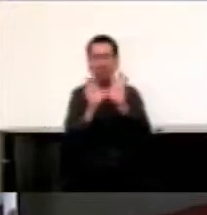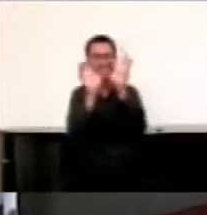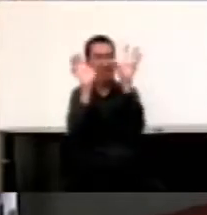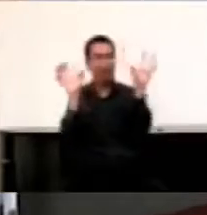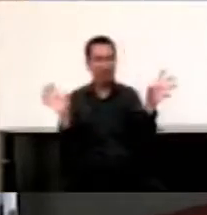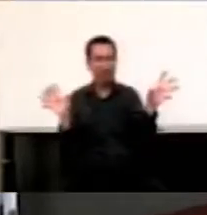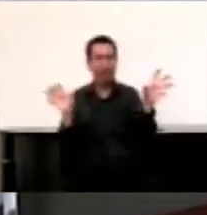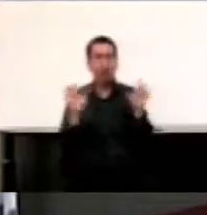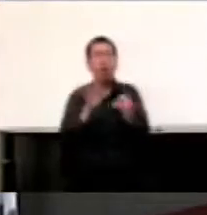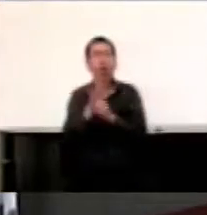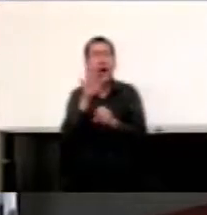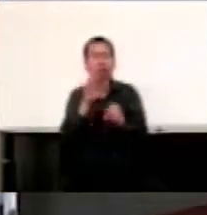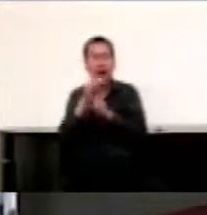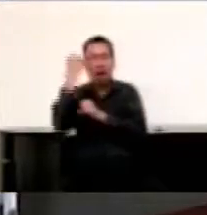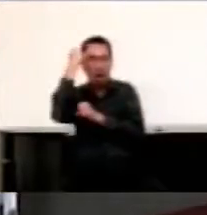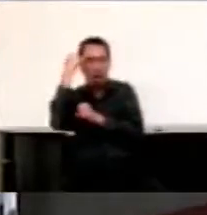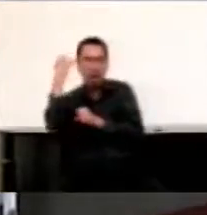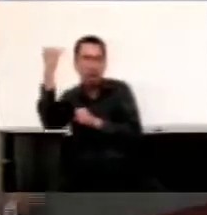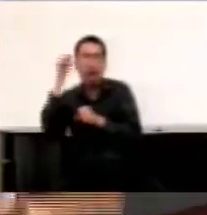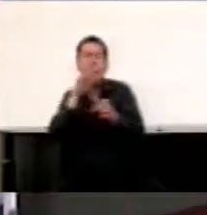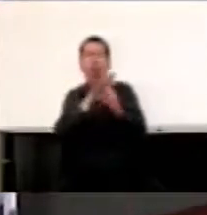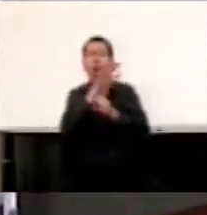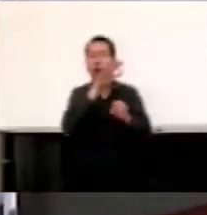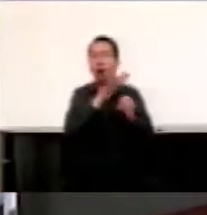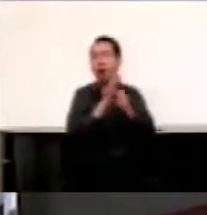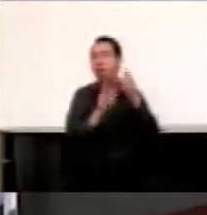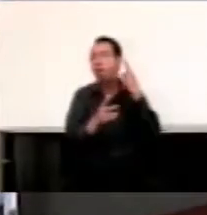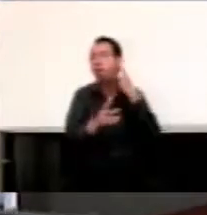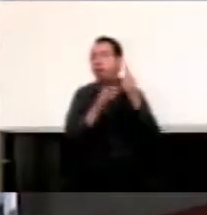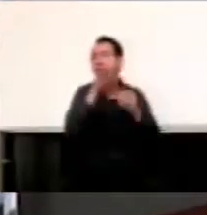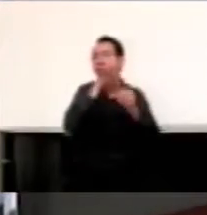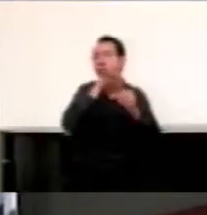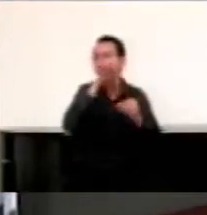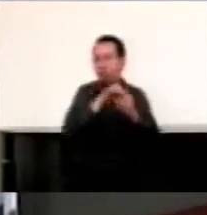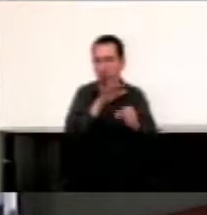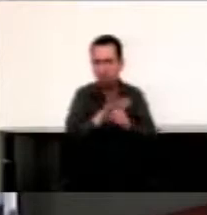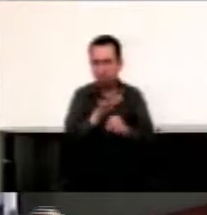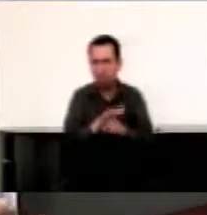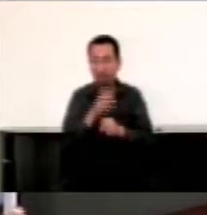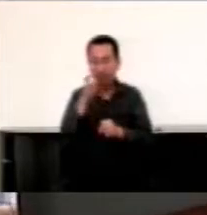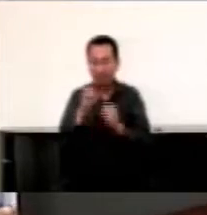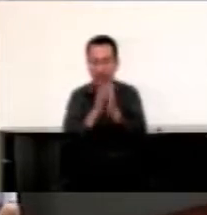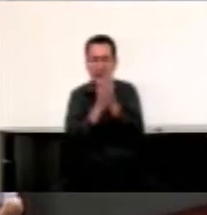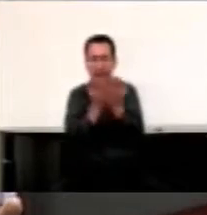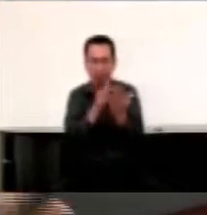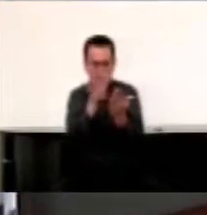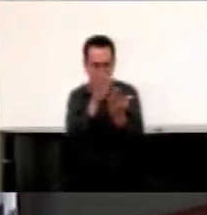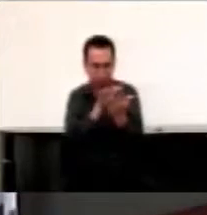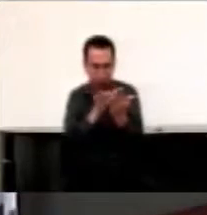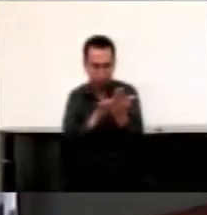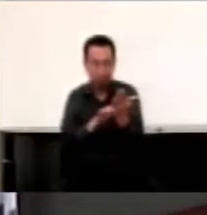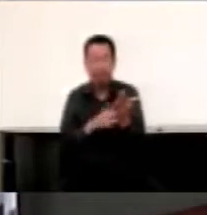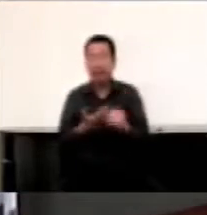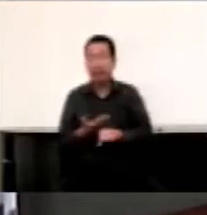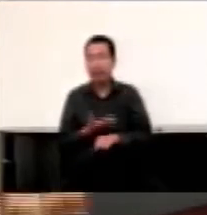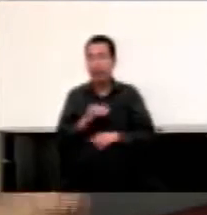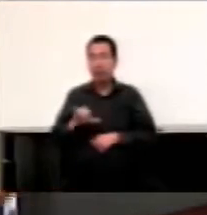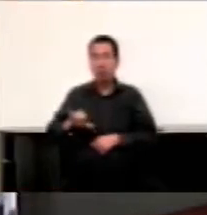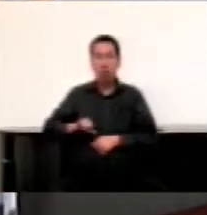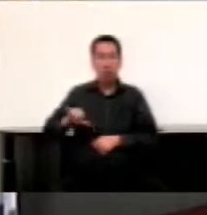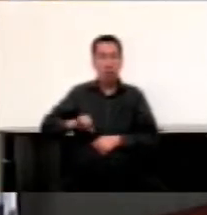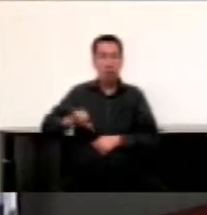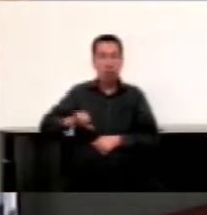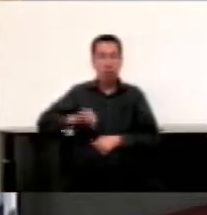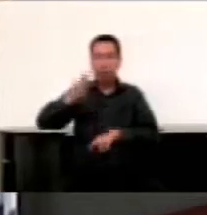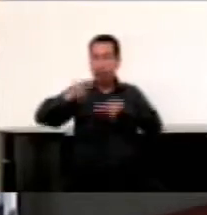aristas y justamente ahí vienen varios indicadores que revisan en este libro. Entonces, pues bueno,